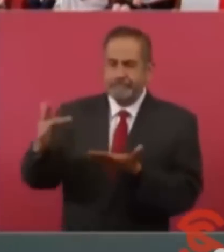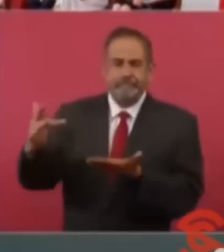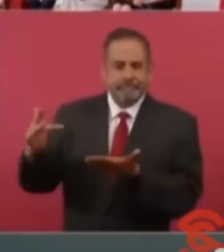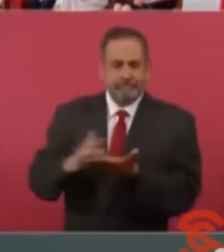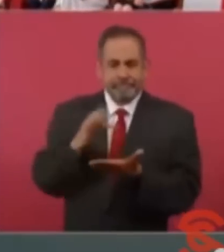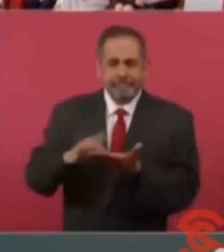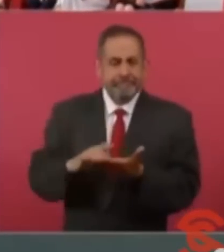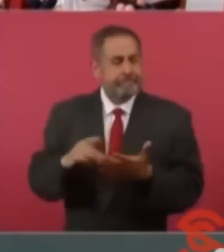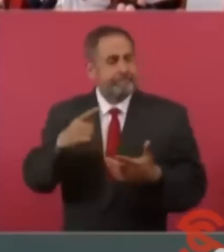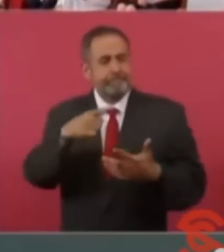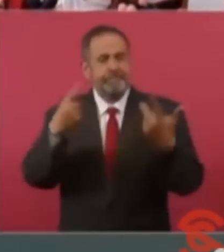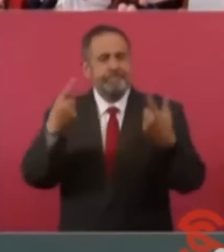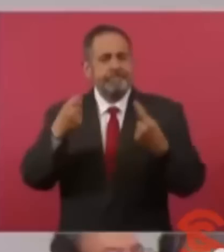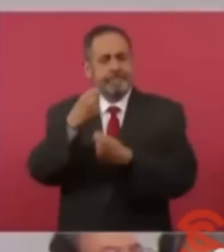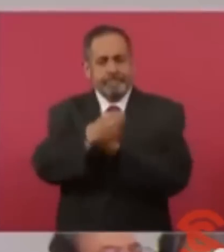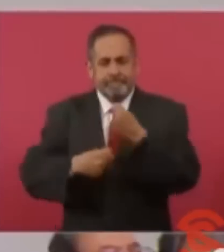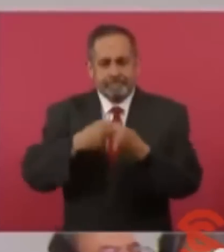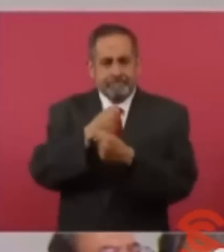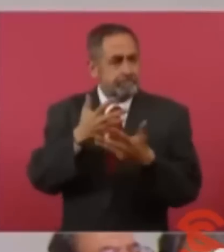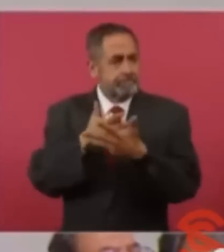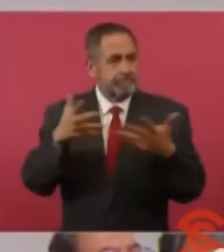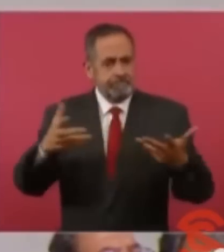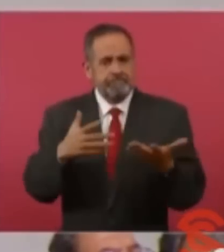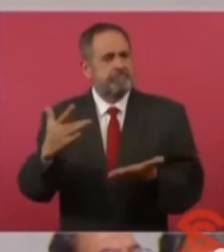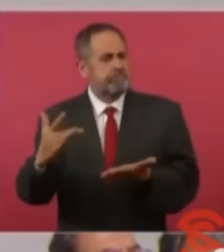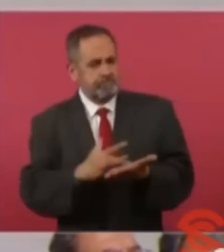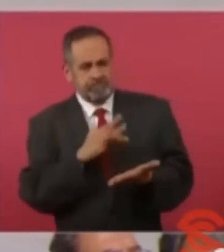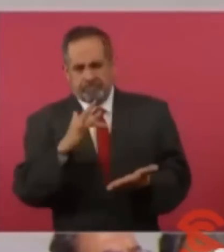las grandes tiendas departamentales